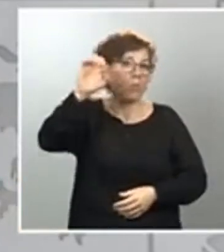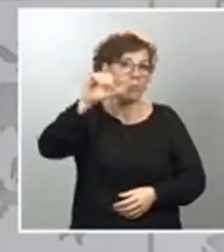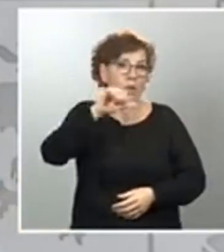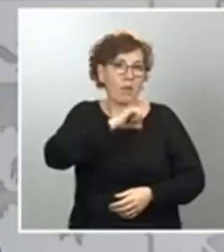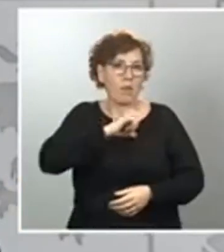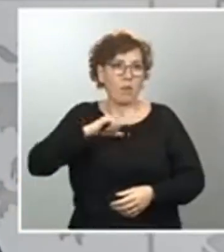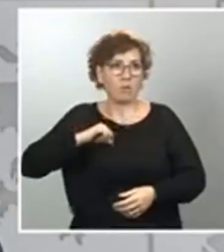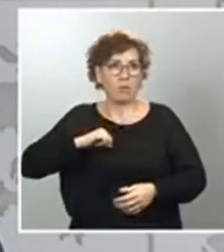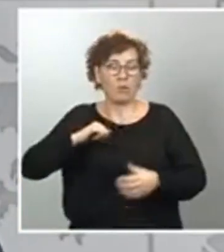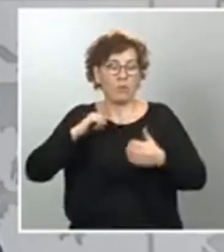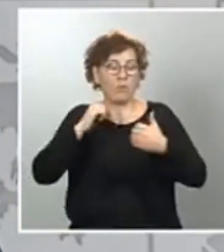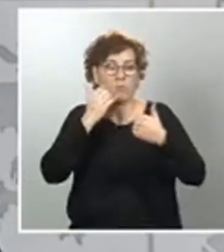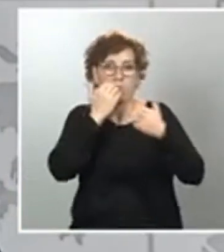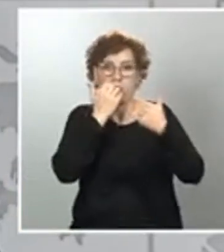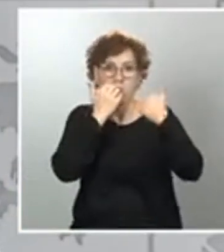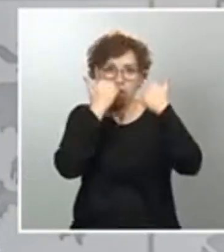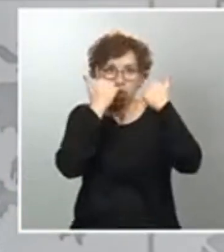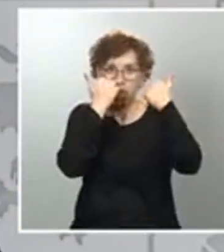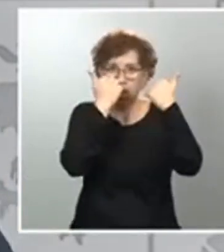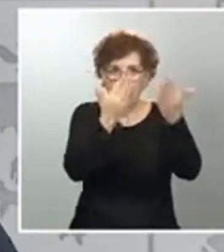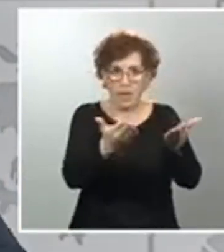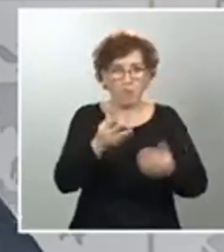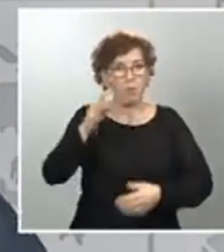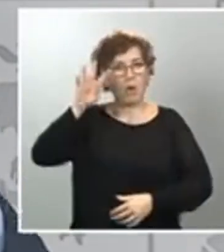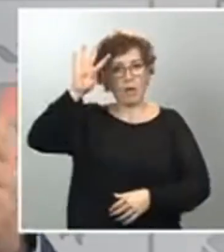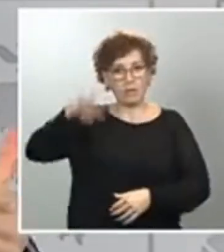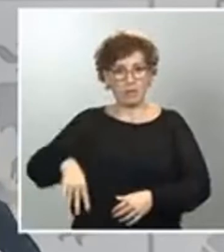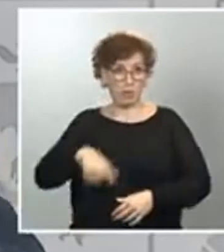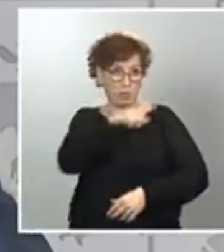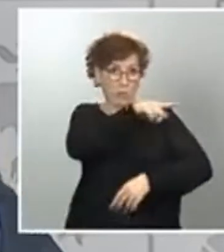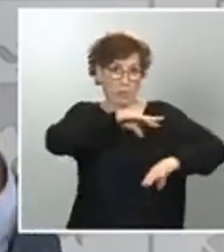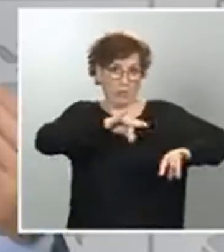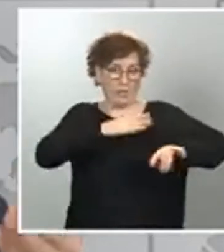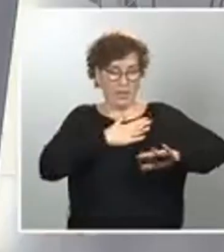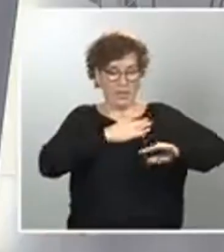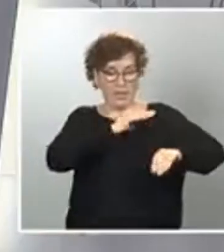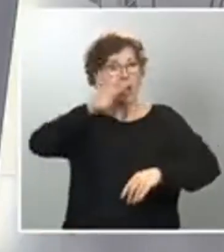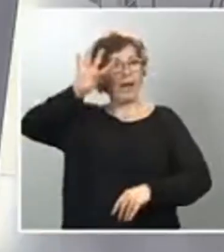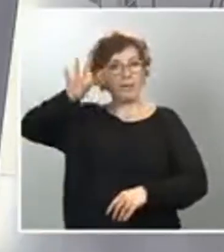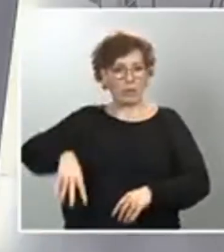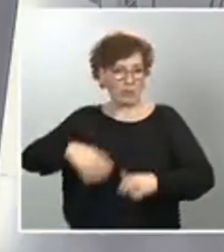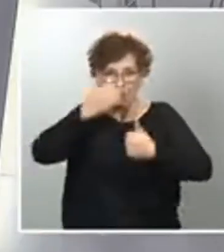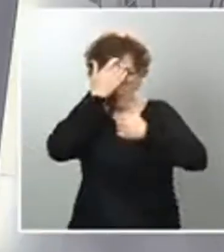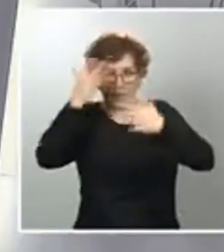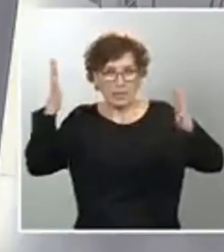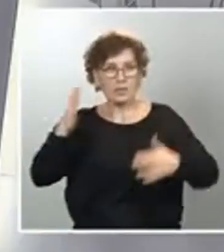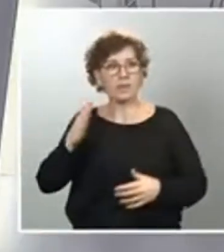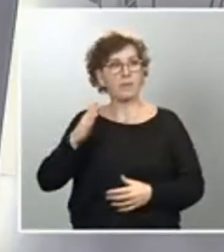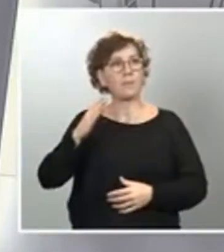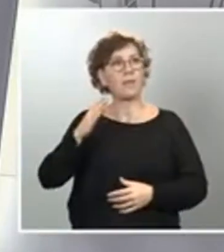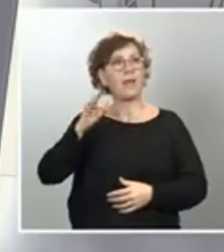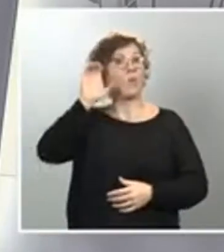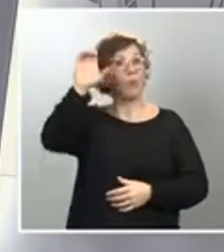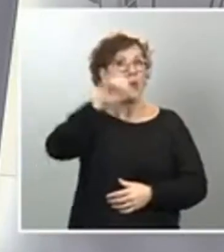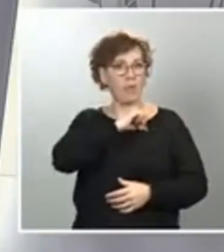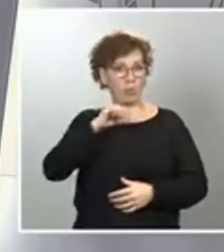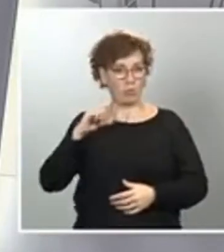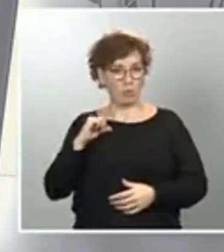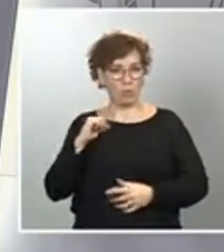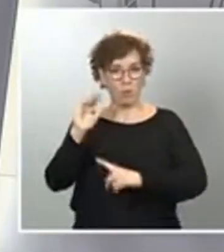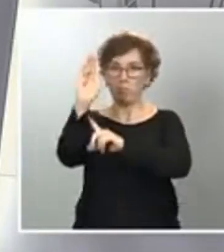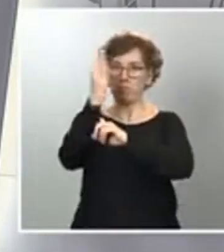que usted es del diario Ara, pues plantea el que el Valle de Arán, por la singularidad, por su